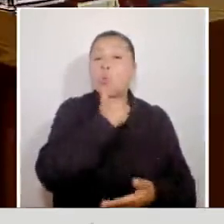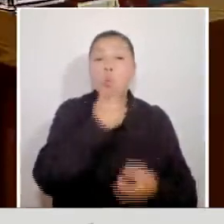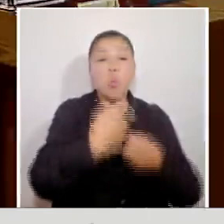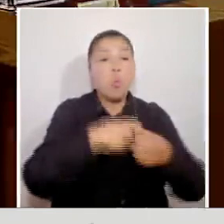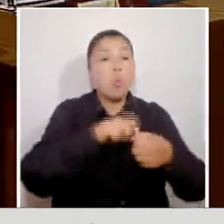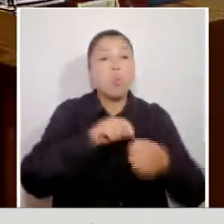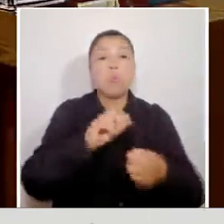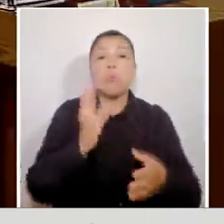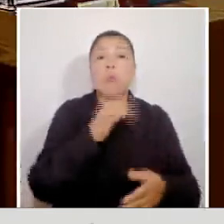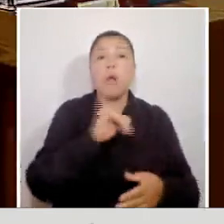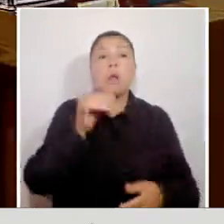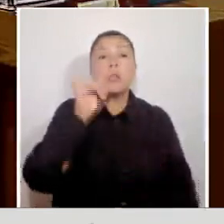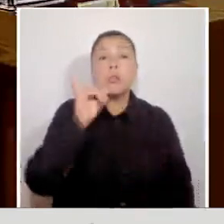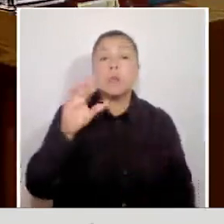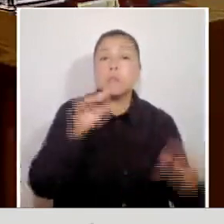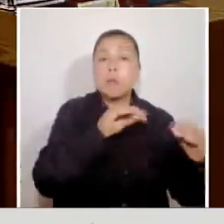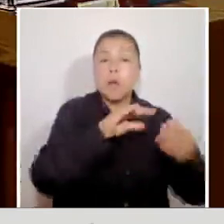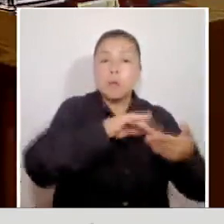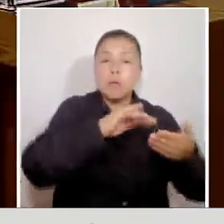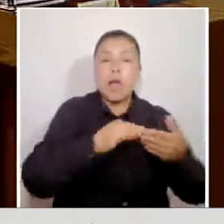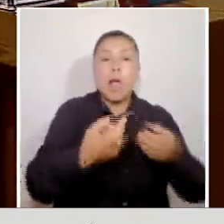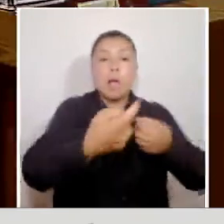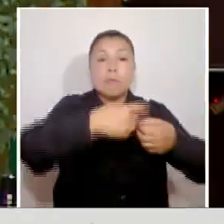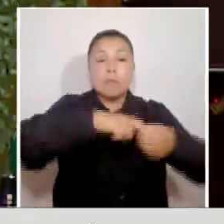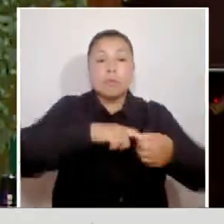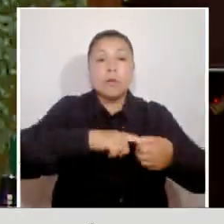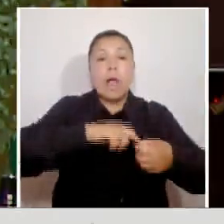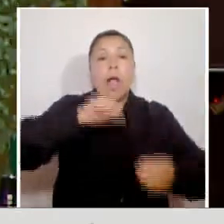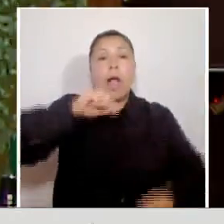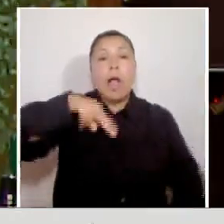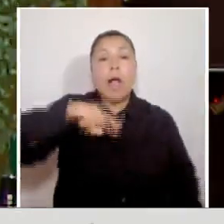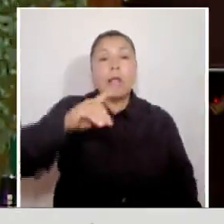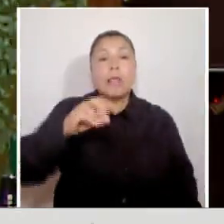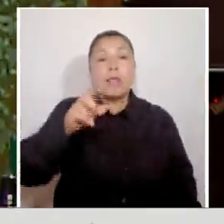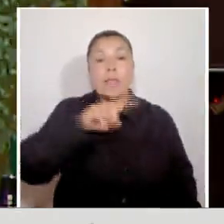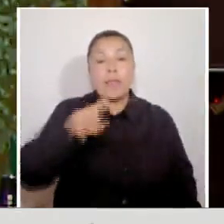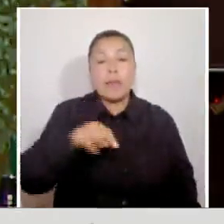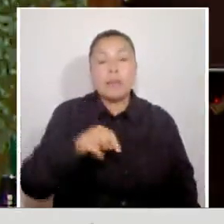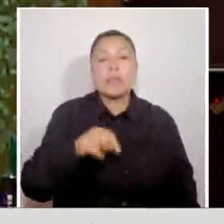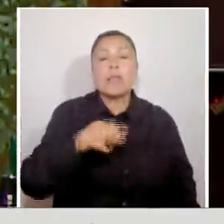hay perdón se acaba de incribir Don Andrés Giordano para hablar a